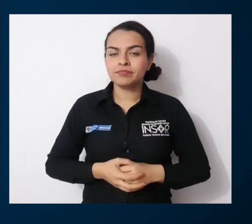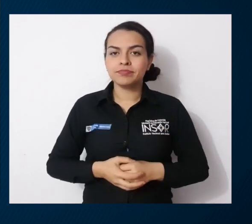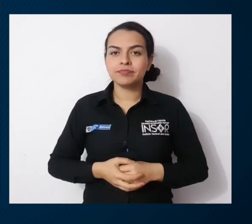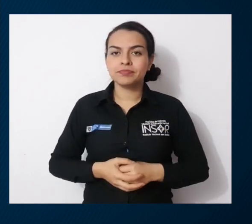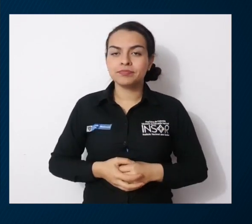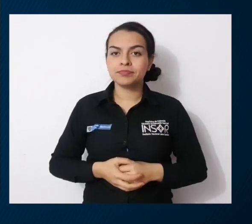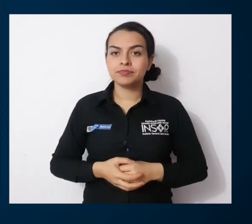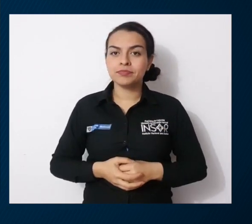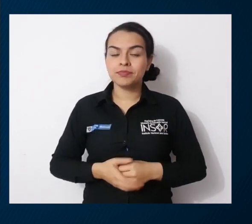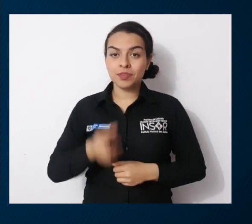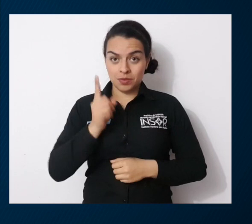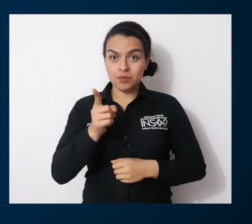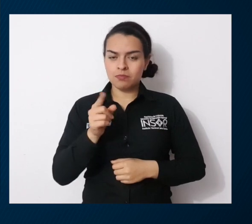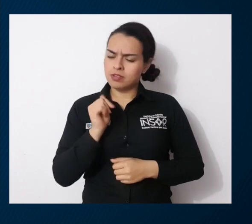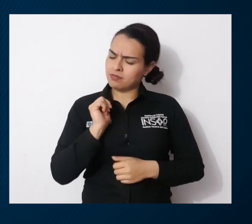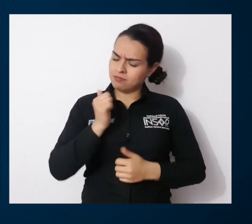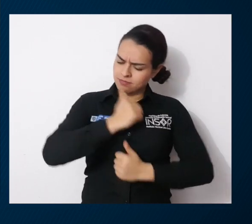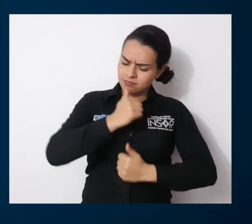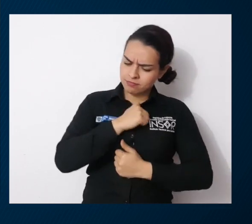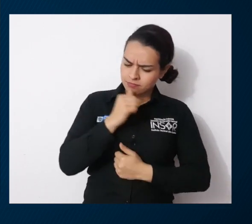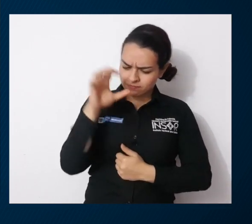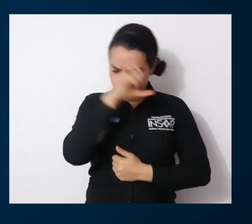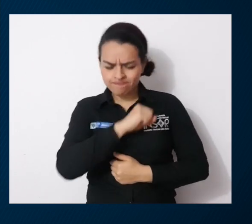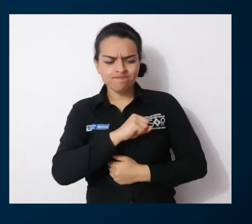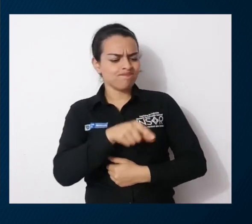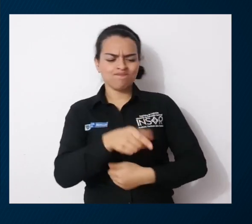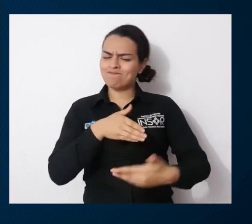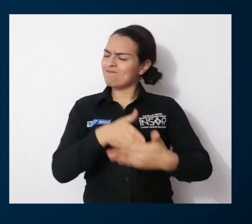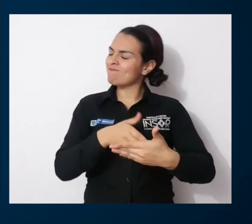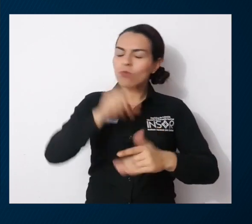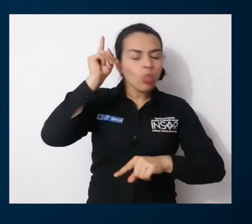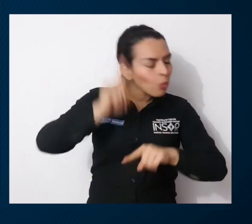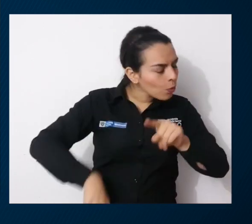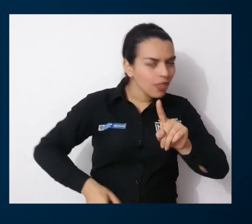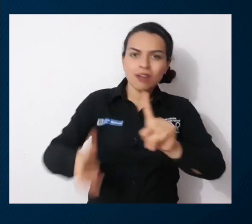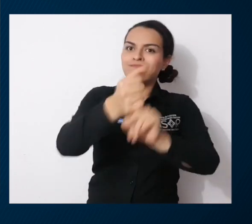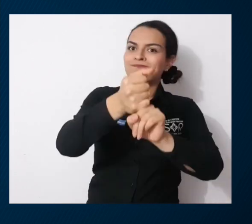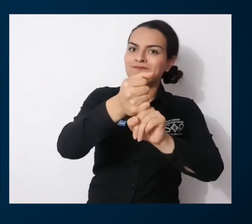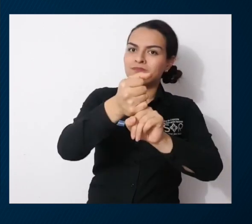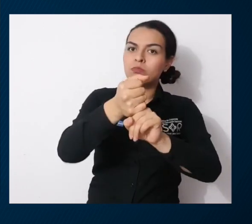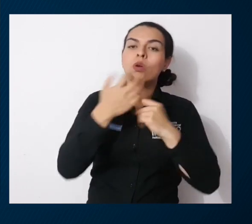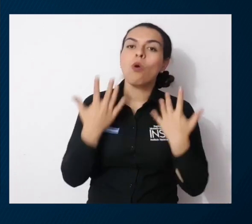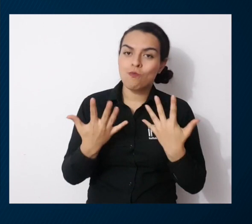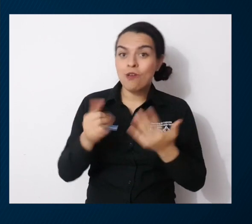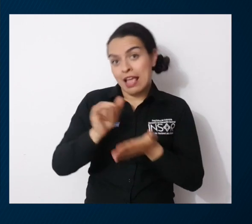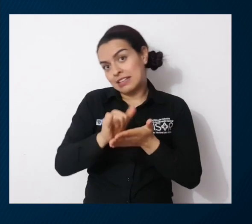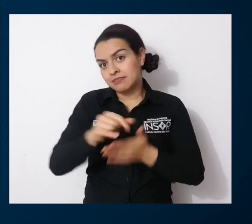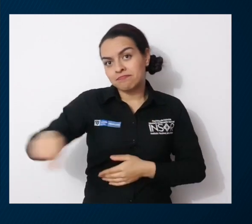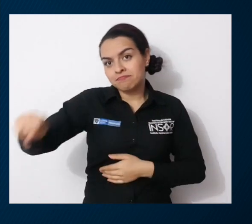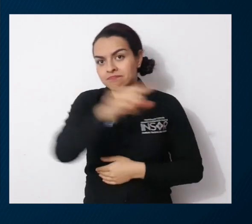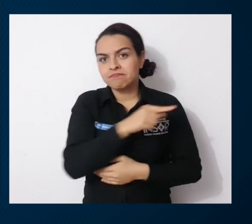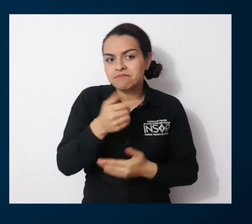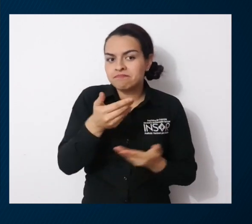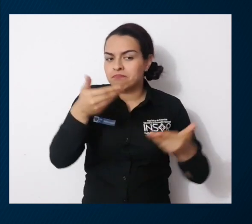Si es que ya observan, para lograr eso, de tal manera que podamos aportar algunas ideas de pronto para